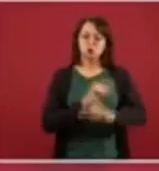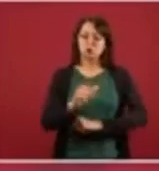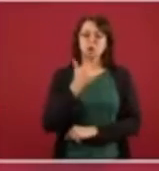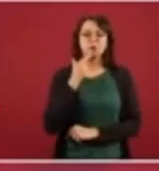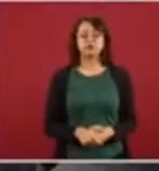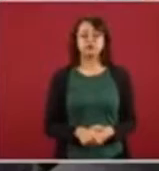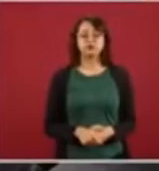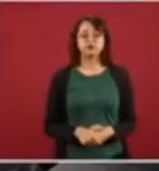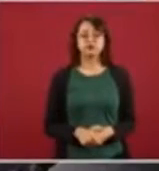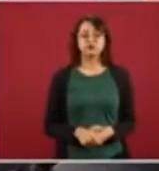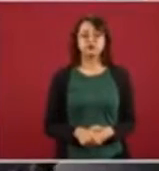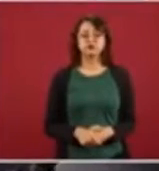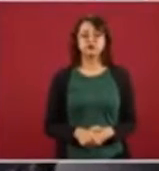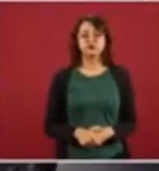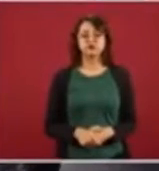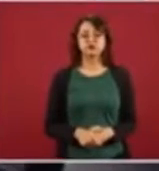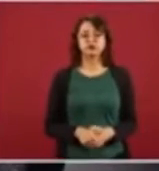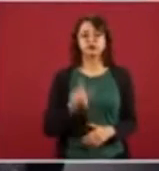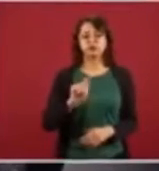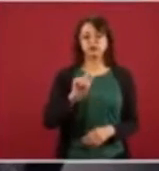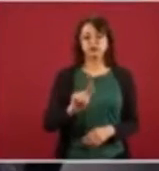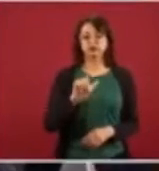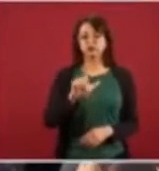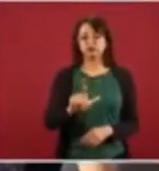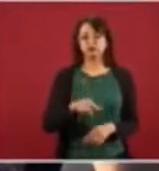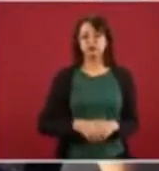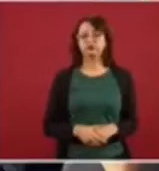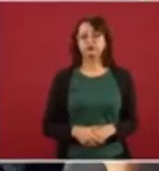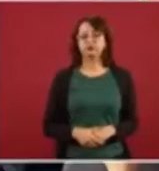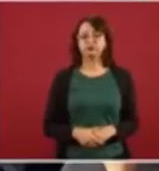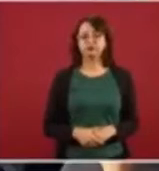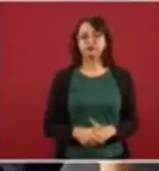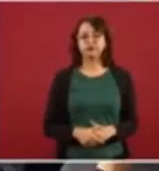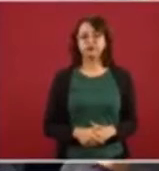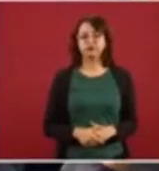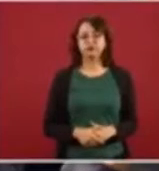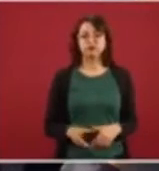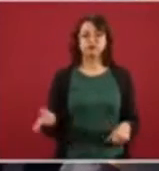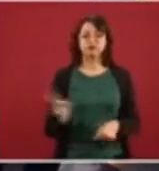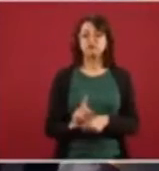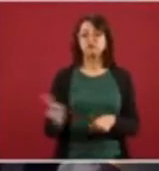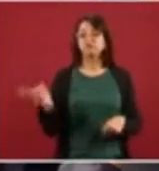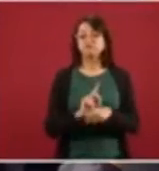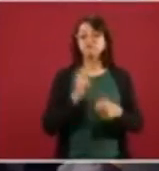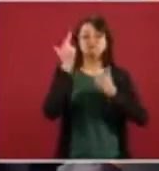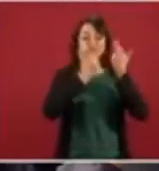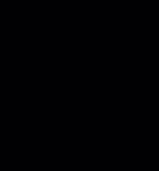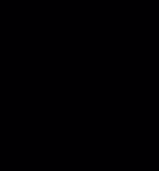77. Esto lo vemos diario.